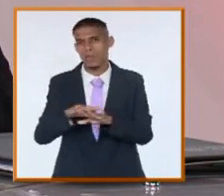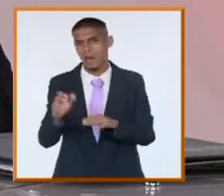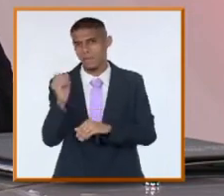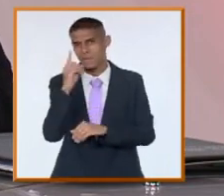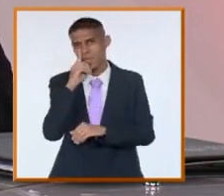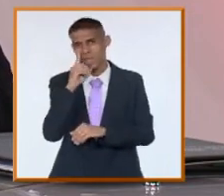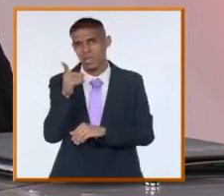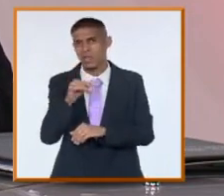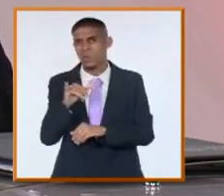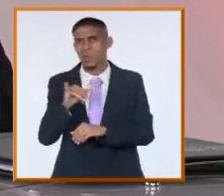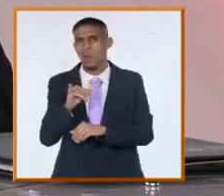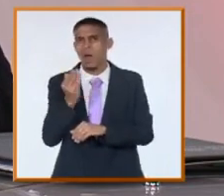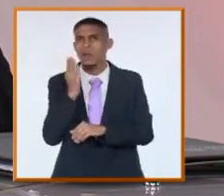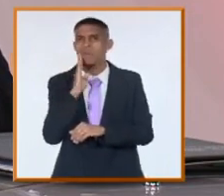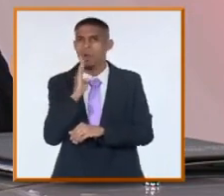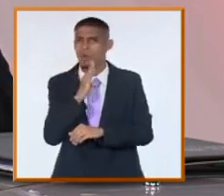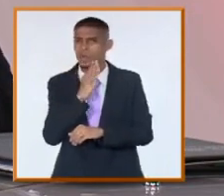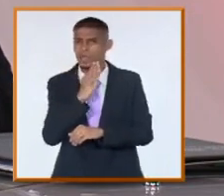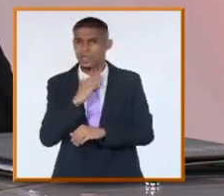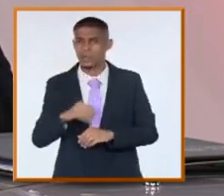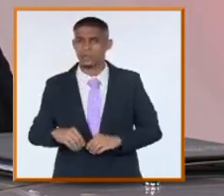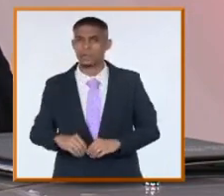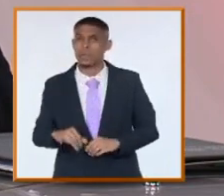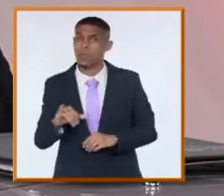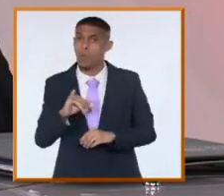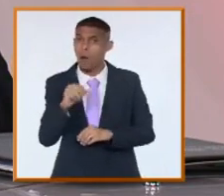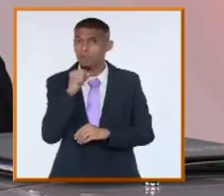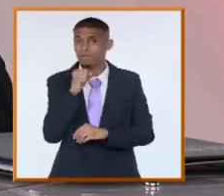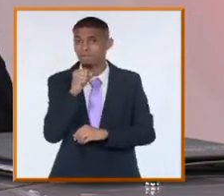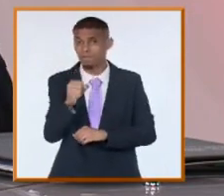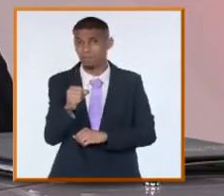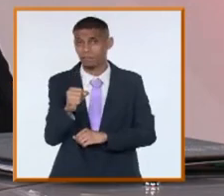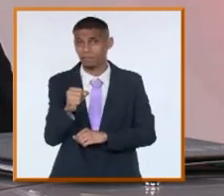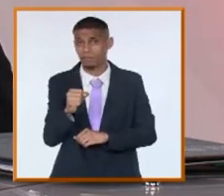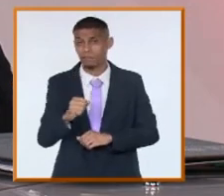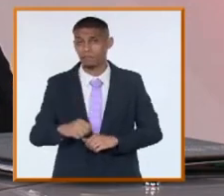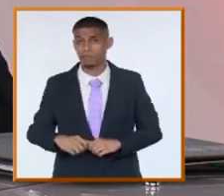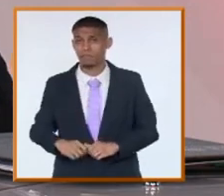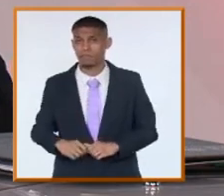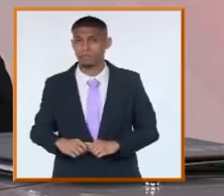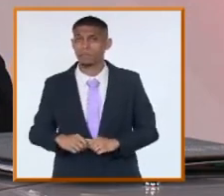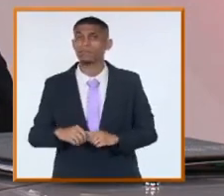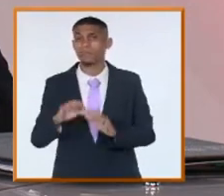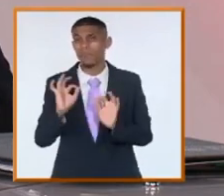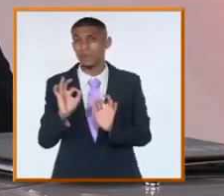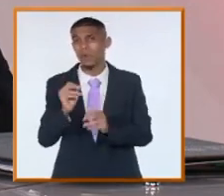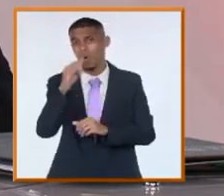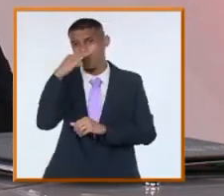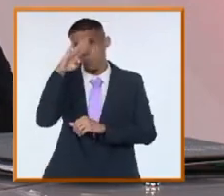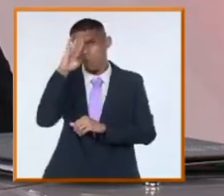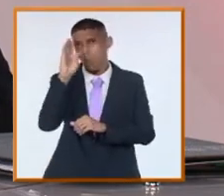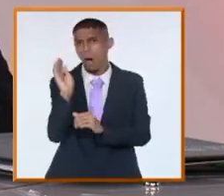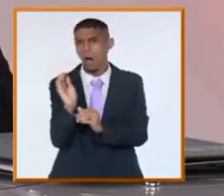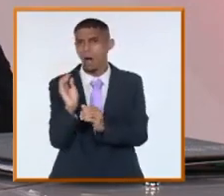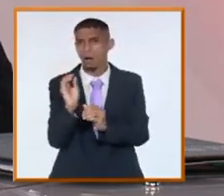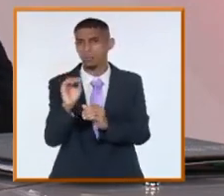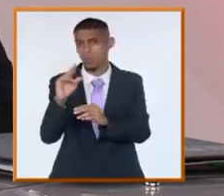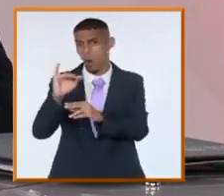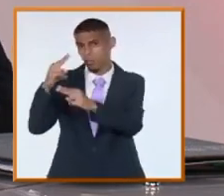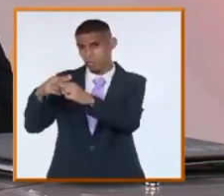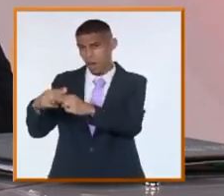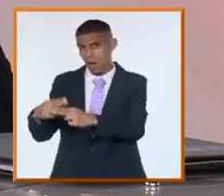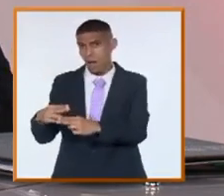como práctica política y condenó el hecho de que hubiera incluido a Cuba en la lista de países